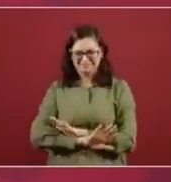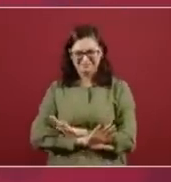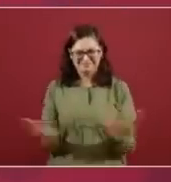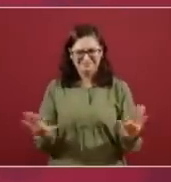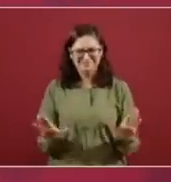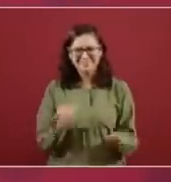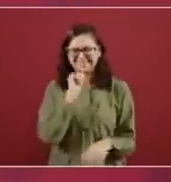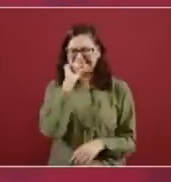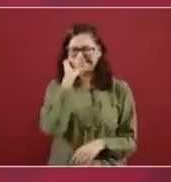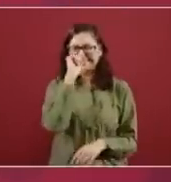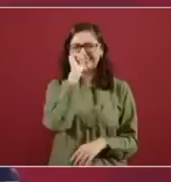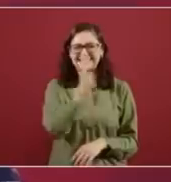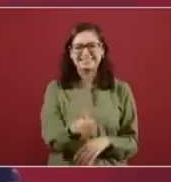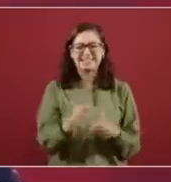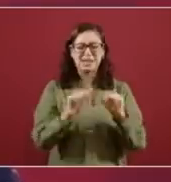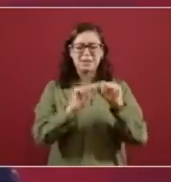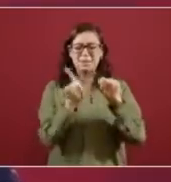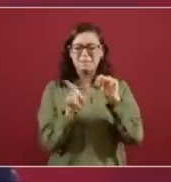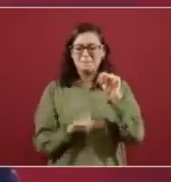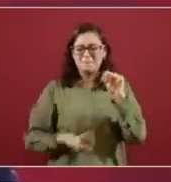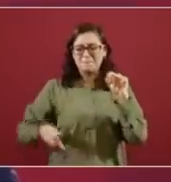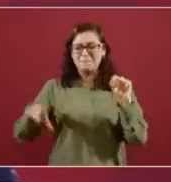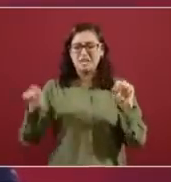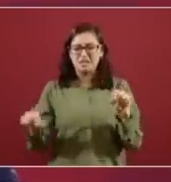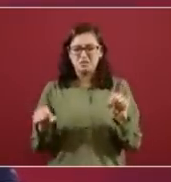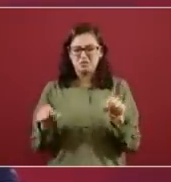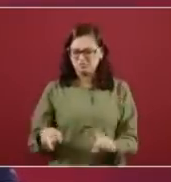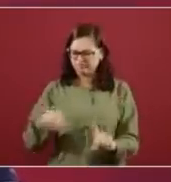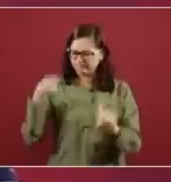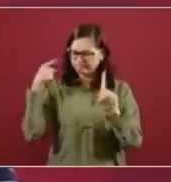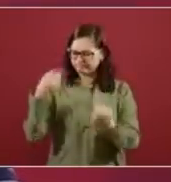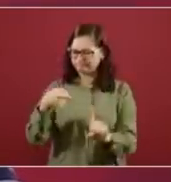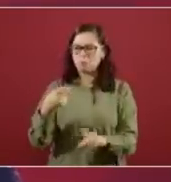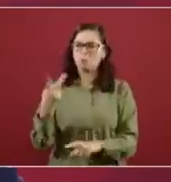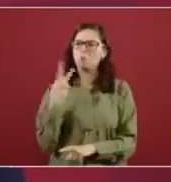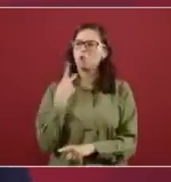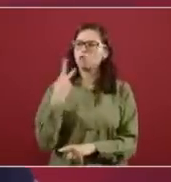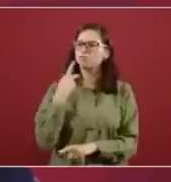tiene una muy buena política exterior